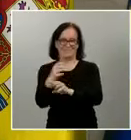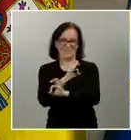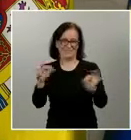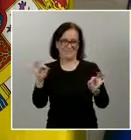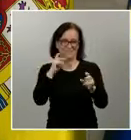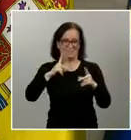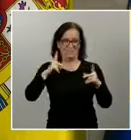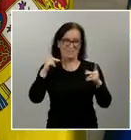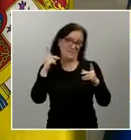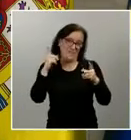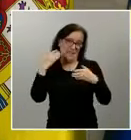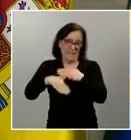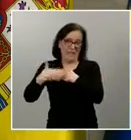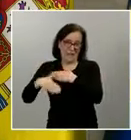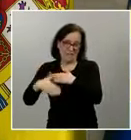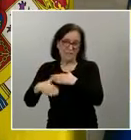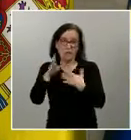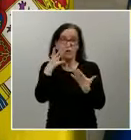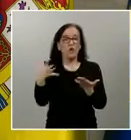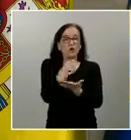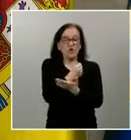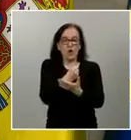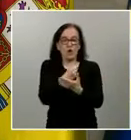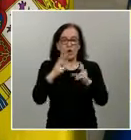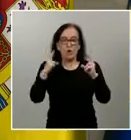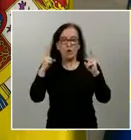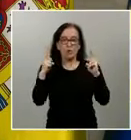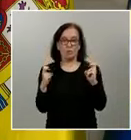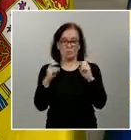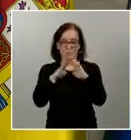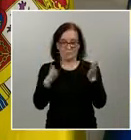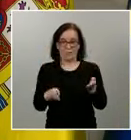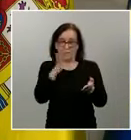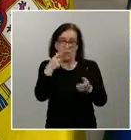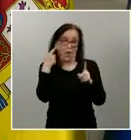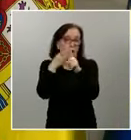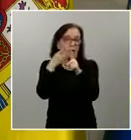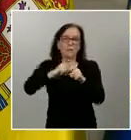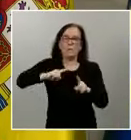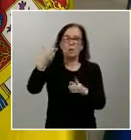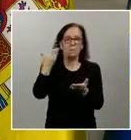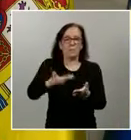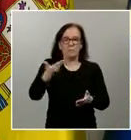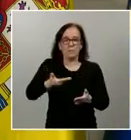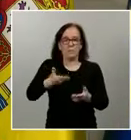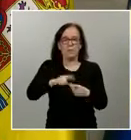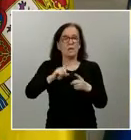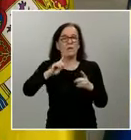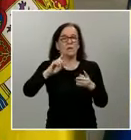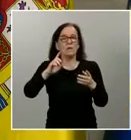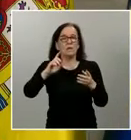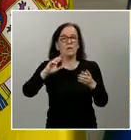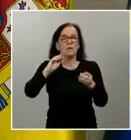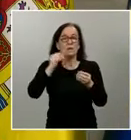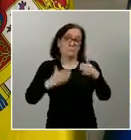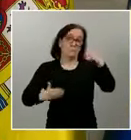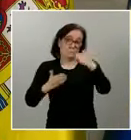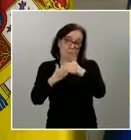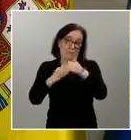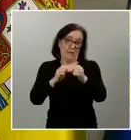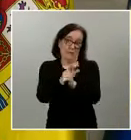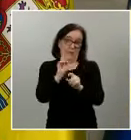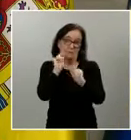Al final, todo el confinamiento que tiene por objetivo fundamental conseguir parar a este virus. Así que